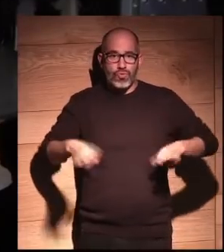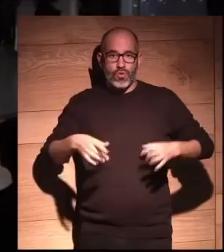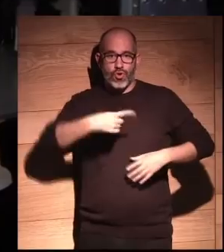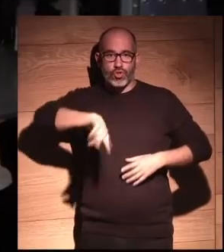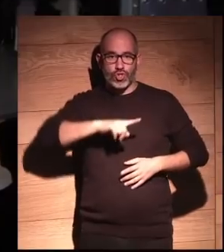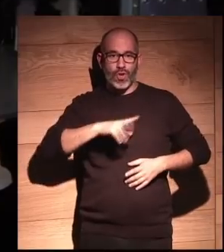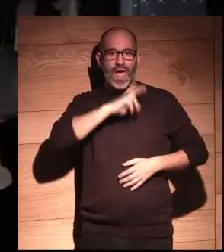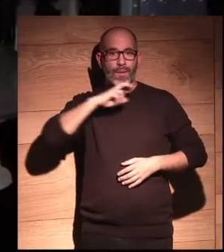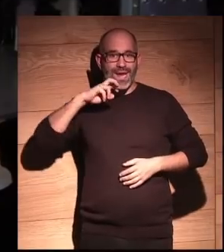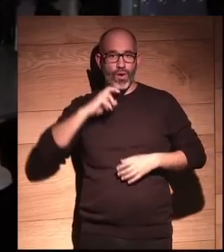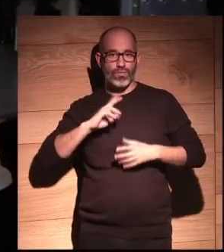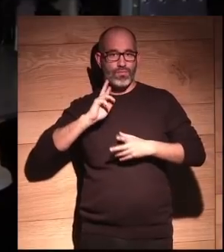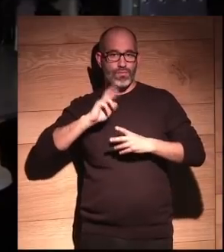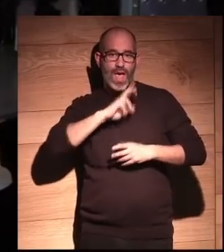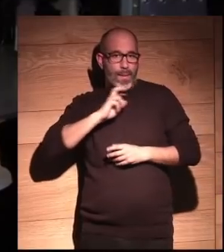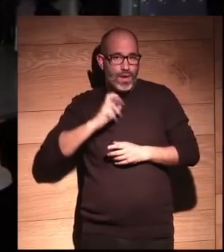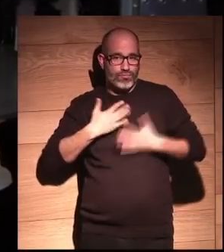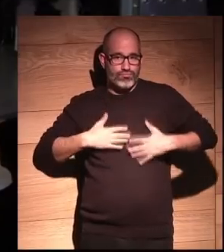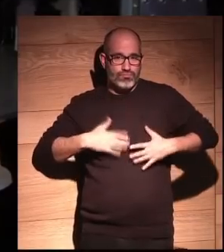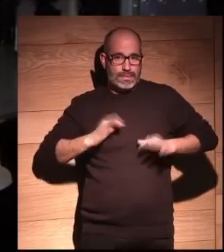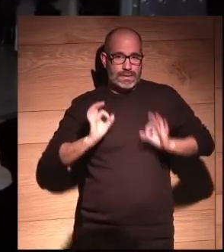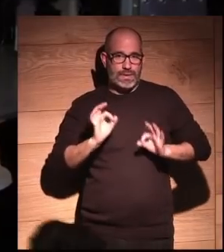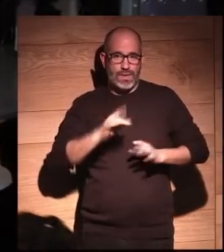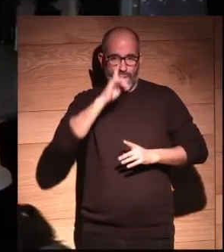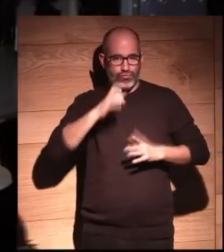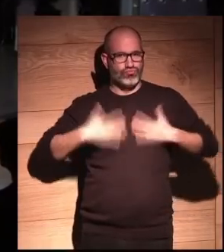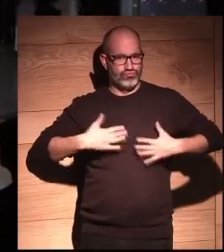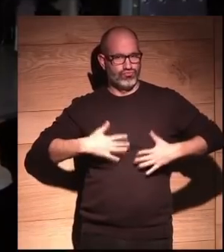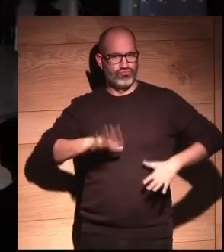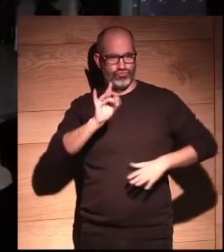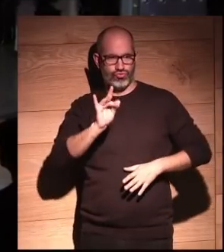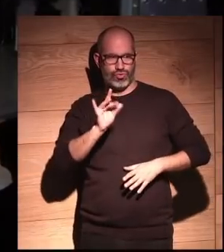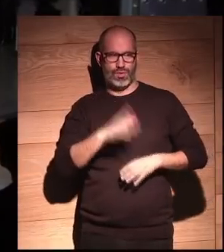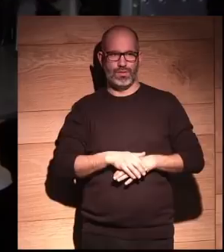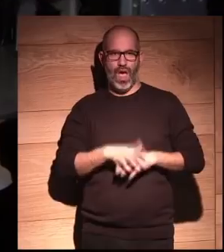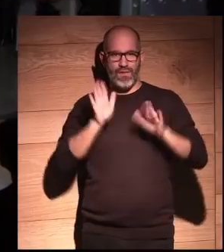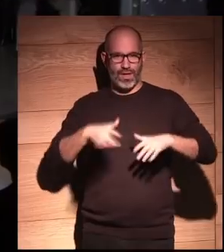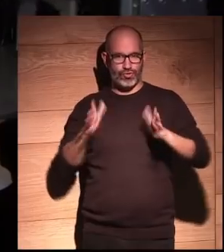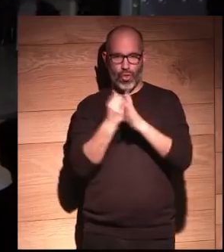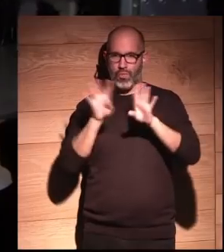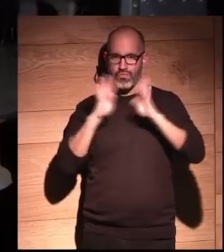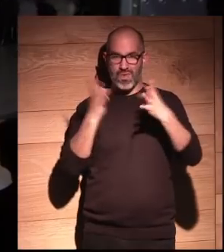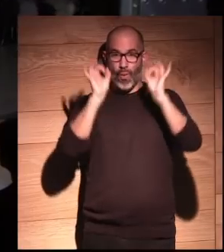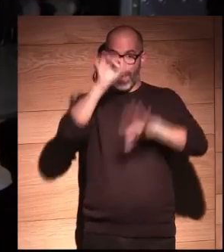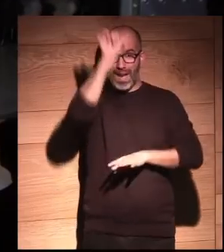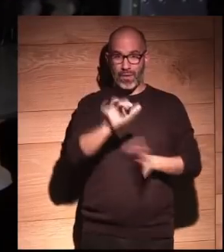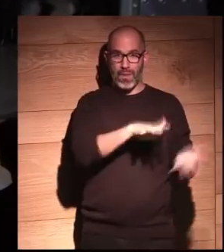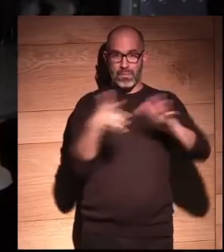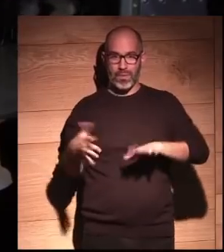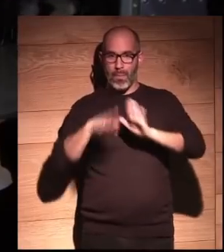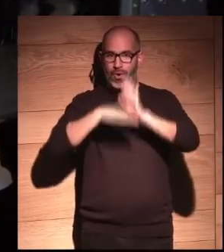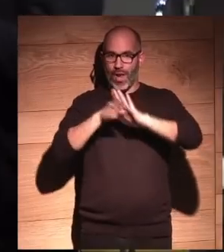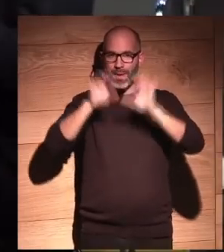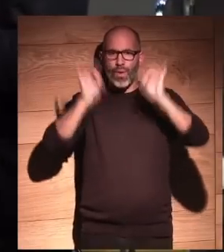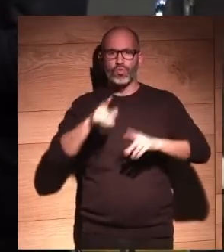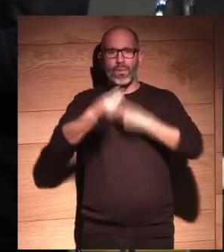Íbamos vestidos de hebreos, de Frente Popular de Judea. Sí. Claro, claro. O sea, que ibais con atrezo y todo. Sí, sí, claro, claro. Les quedó con atrezo muy bien. Y todo. Fenomenal. Pues mira, me han dicho, ¿vas a hacer algo